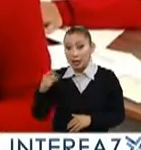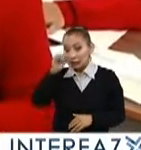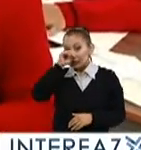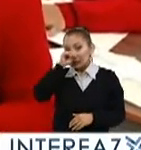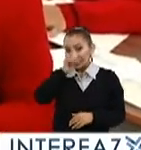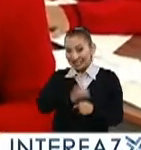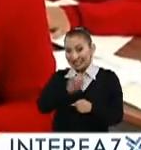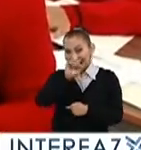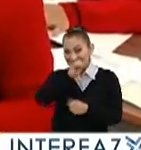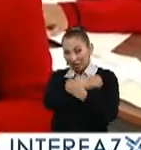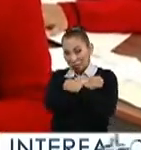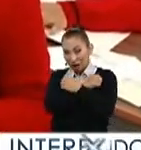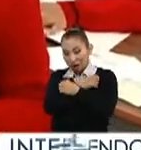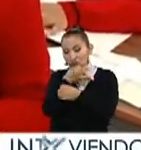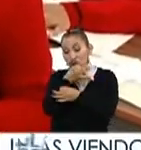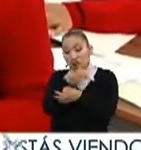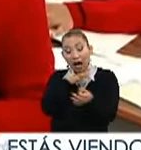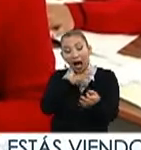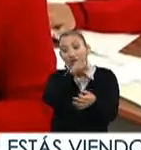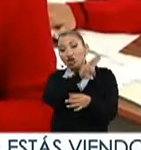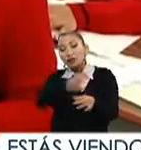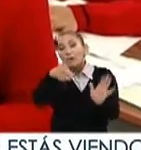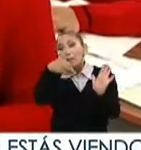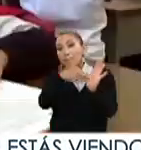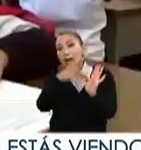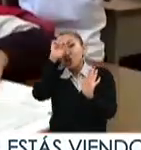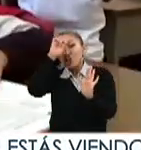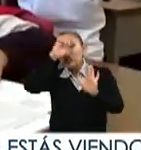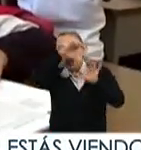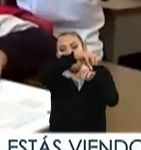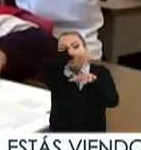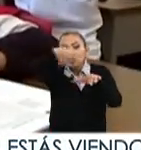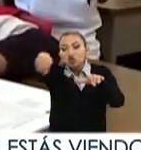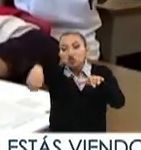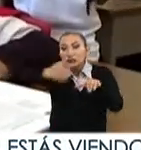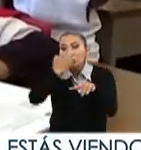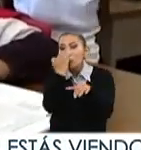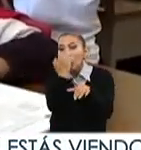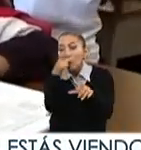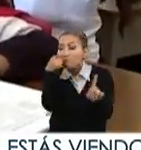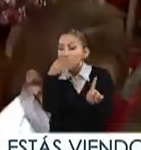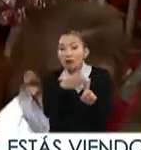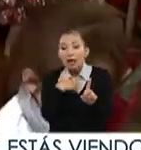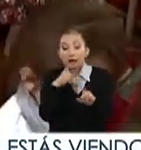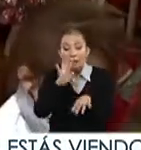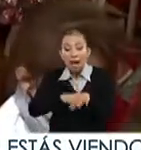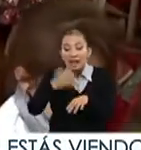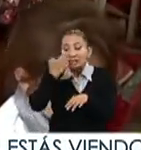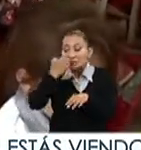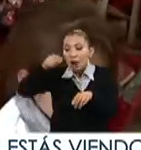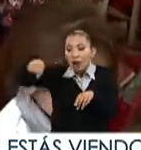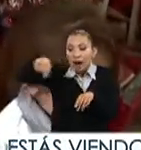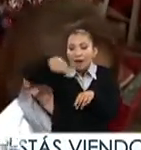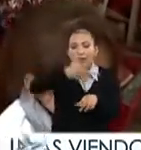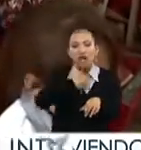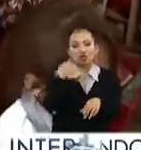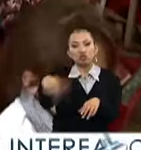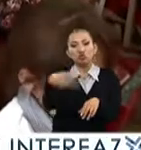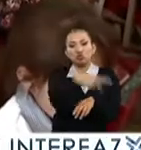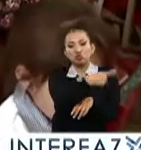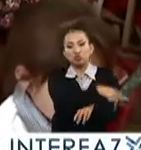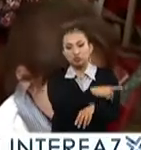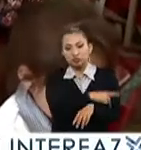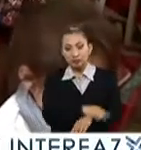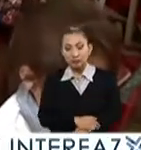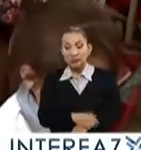la Secretaría de Educación Pública, existen 200,000 consejos escolares. La meta es que cada plantel educativo cuente con el